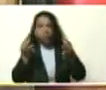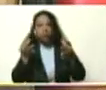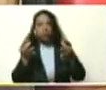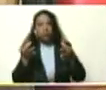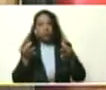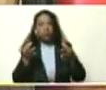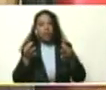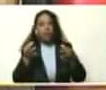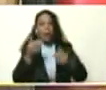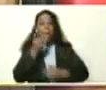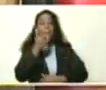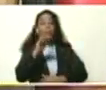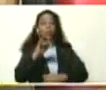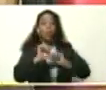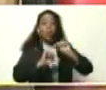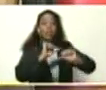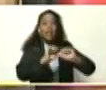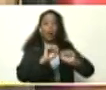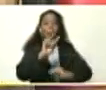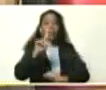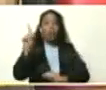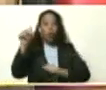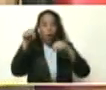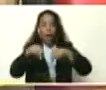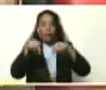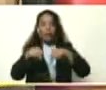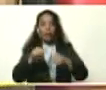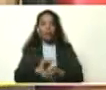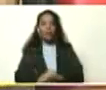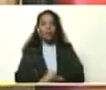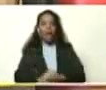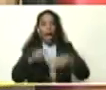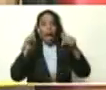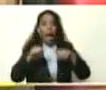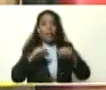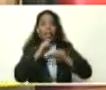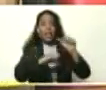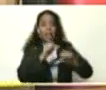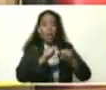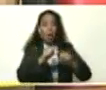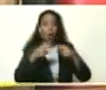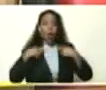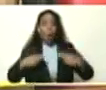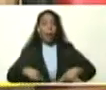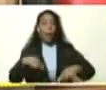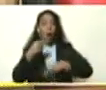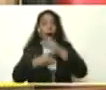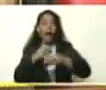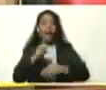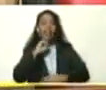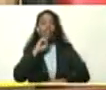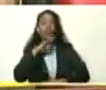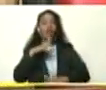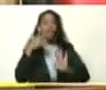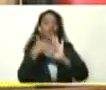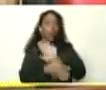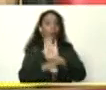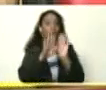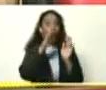que este siglo XXI será el siglo en donde la humanidad pase la historia